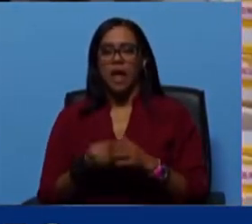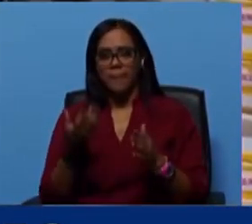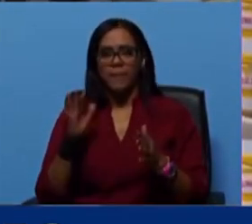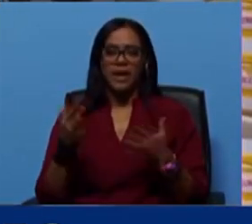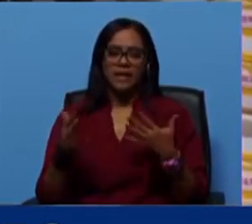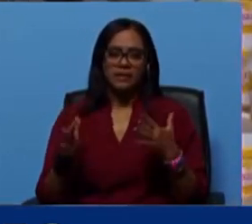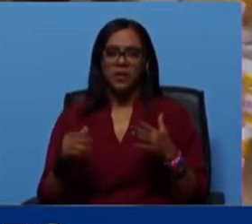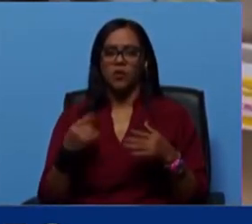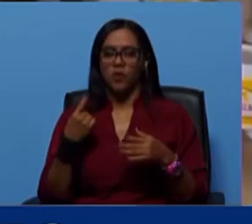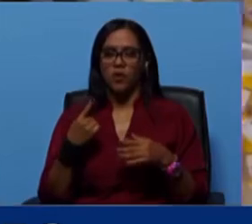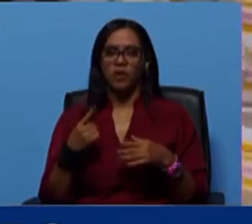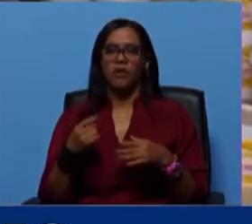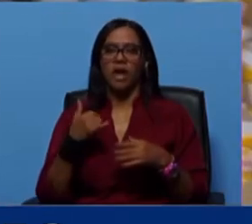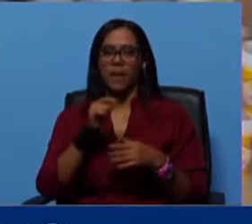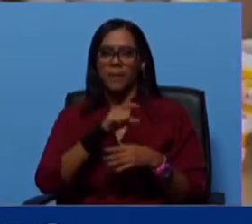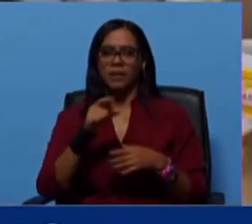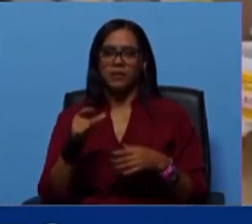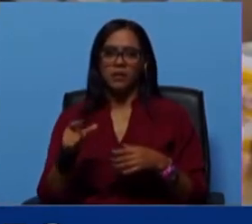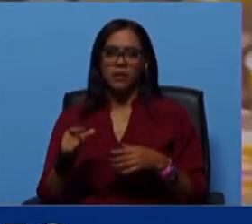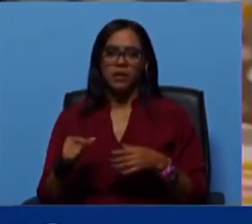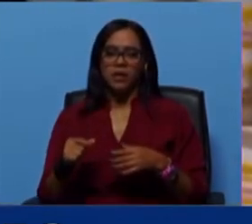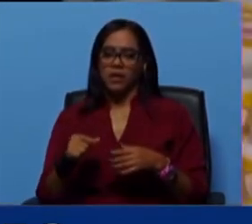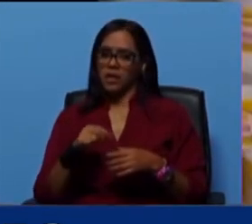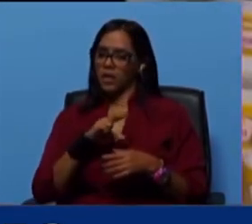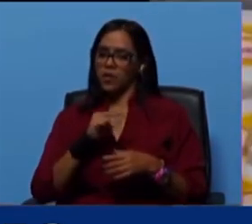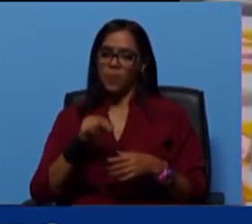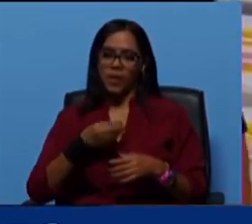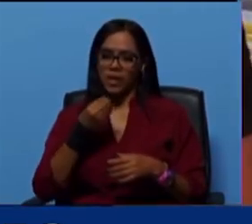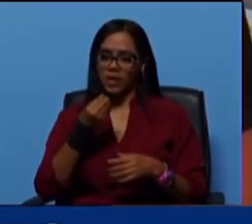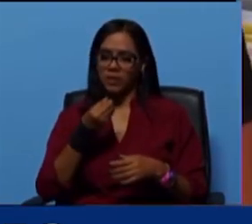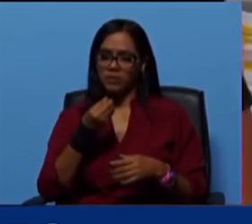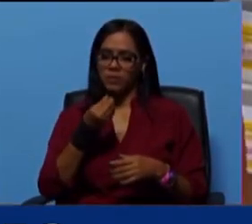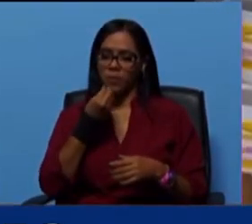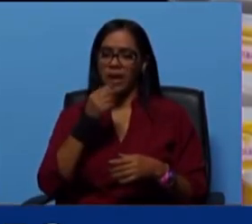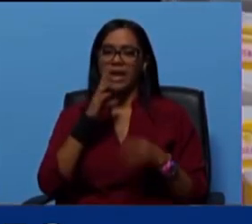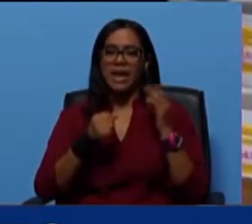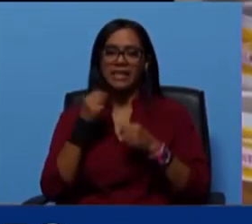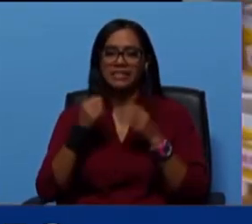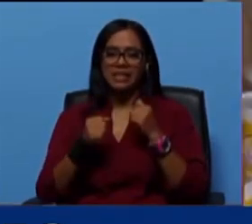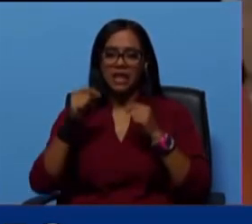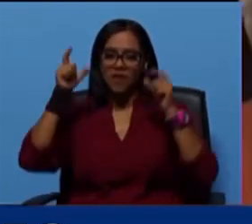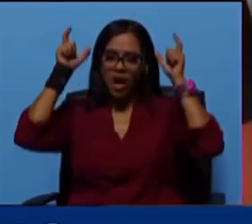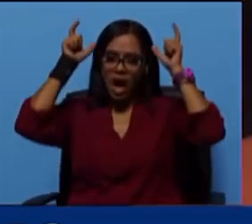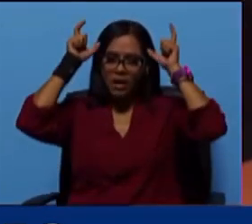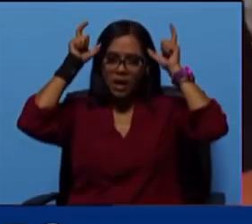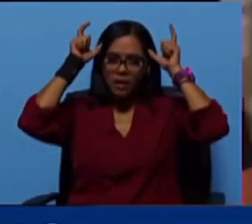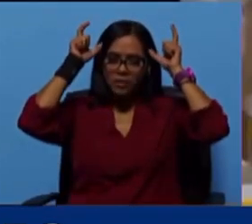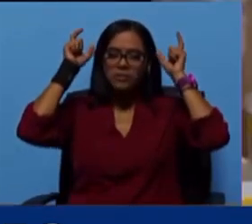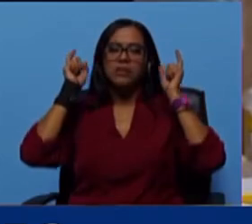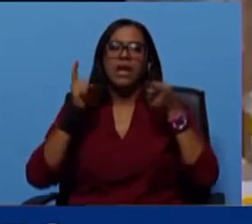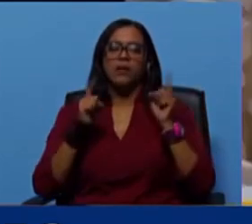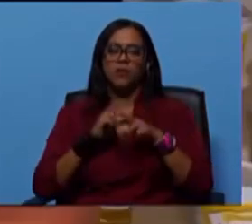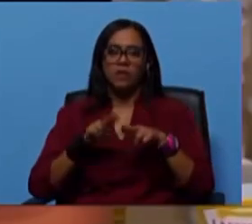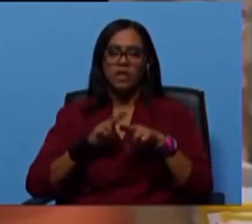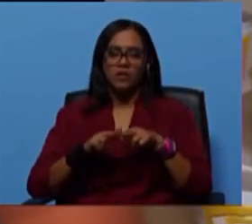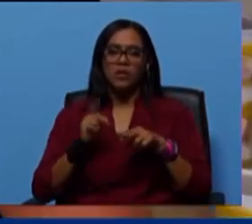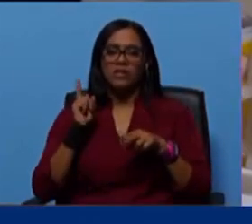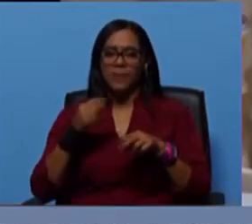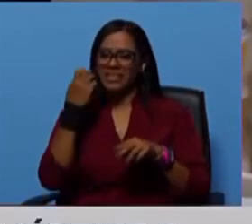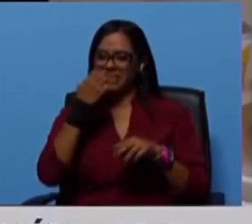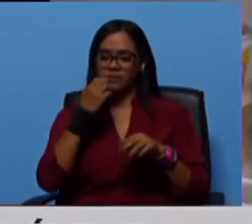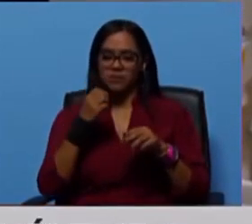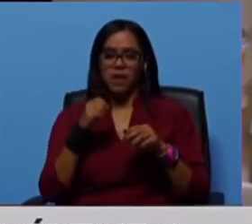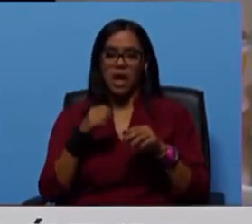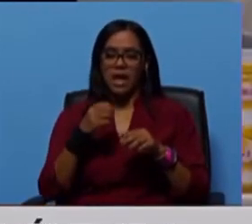lo único que, bueno, hay personas que son intolerantes a la lactosa, y en caso de los infantes también que son intolerantes a la lactosa, tienen esta opción,